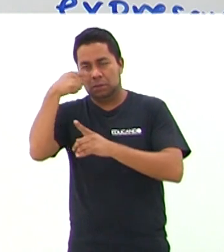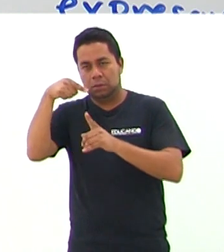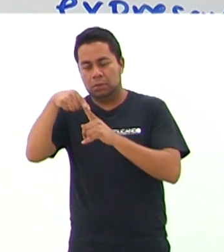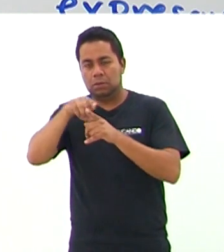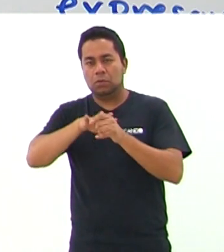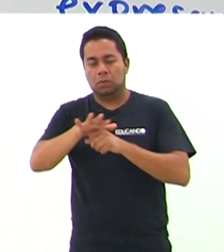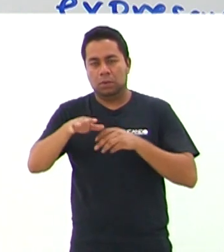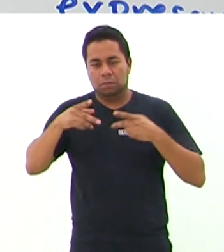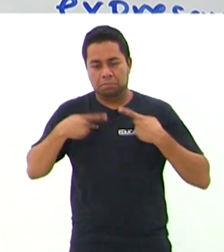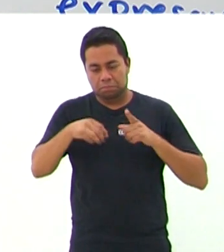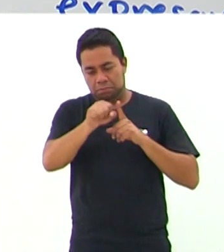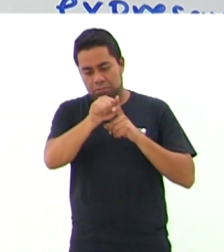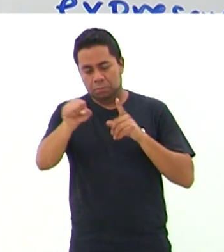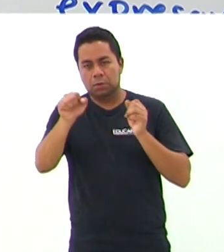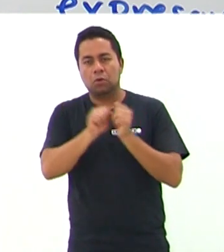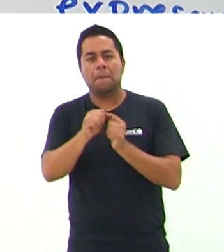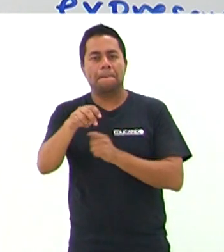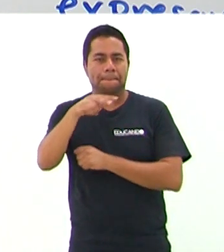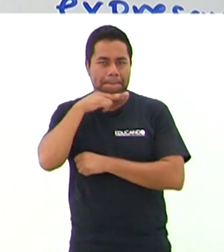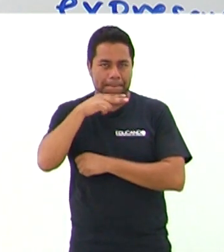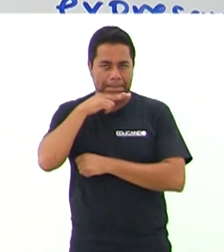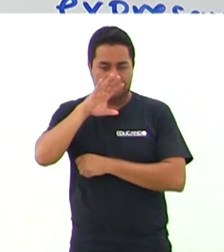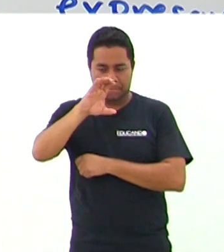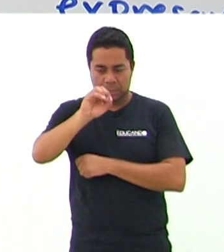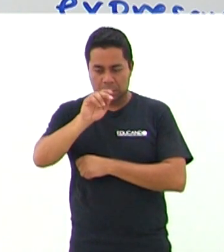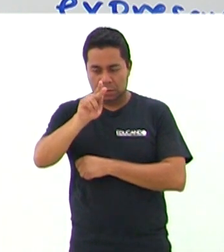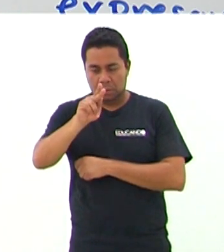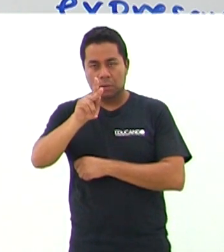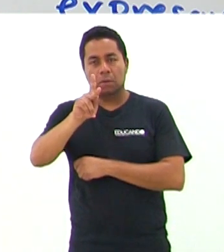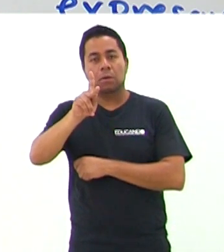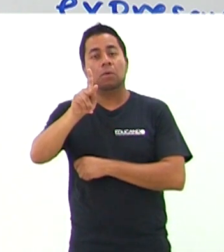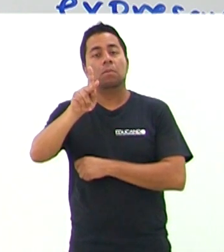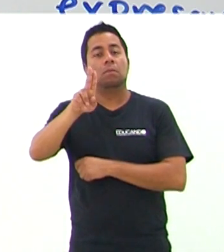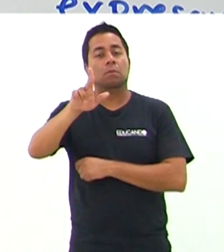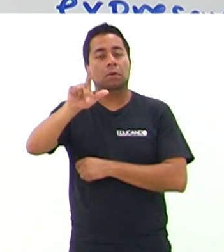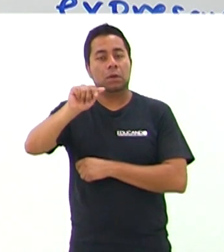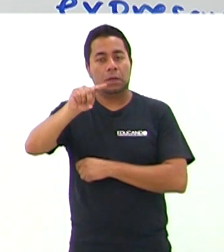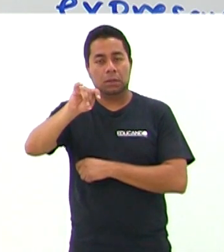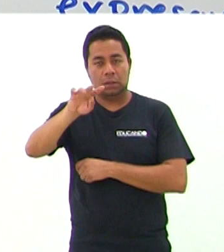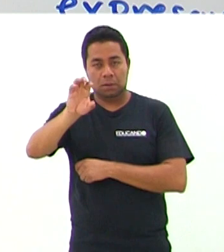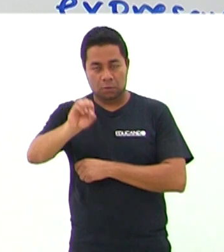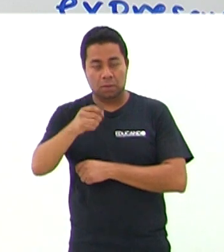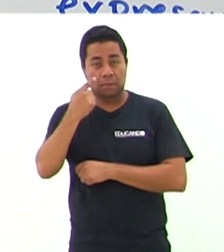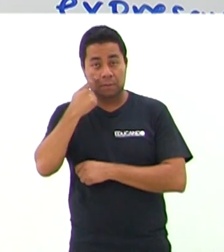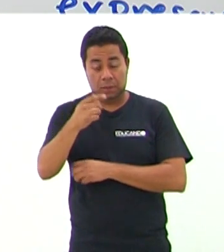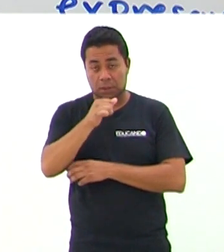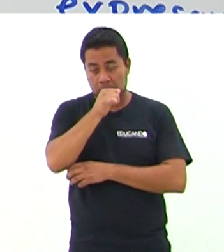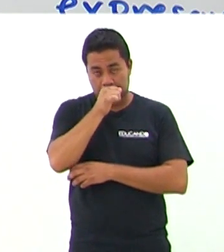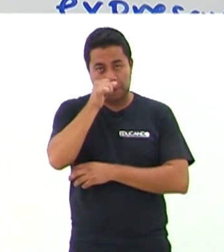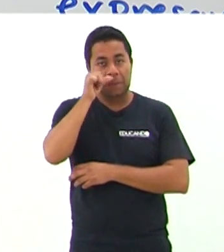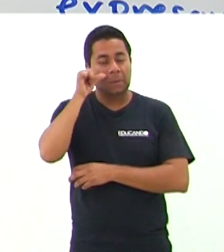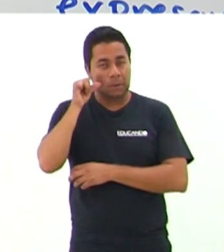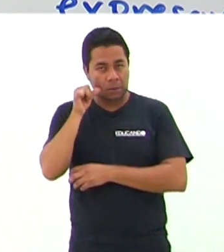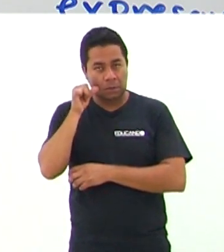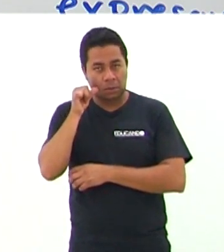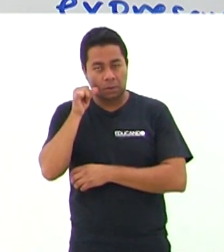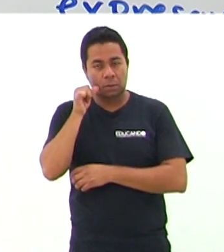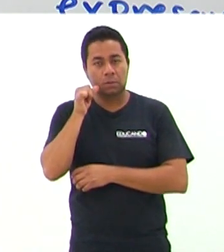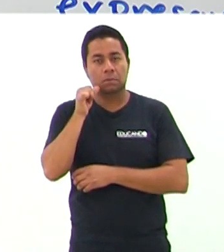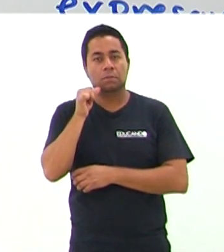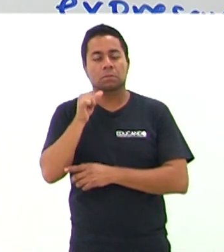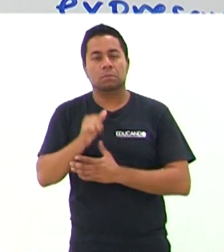nuestro sujeto como un verbo copulativo. Bien, ahora, Benito Juárez, una